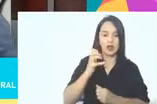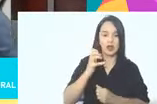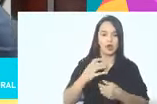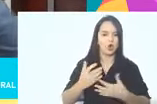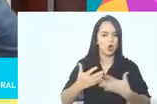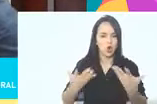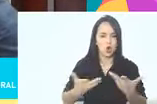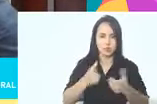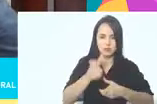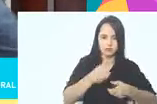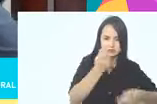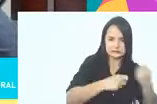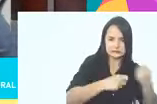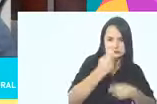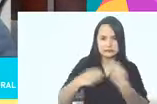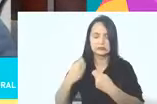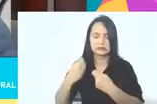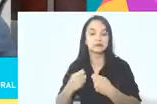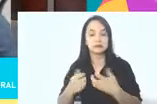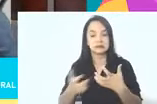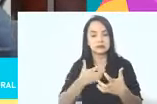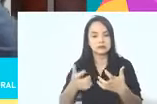un proceso formativo para la